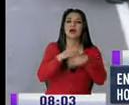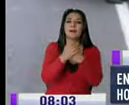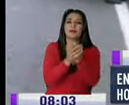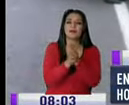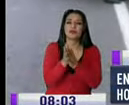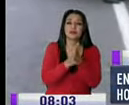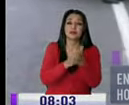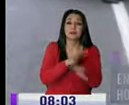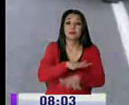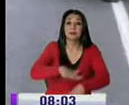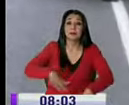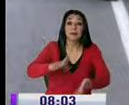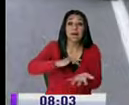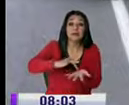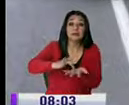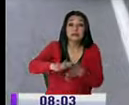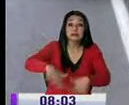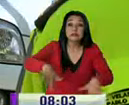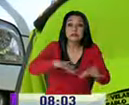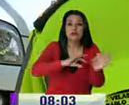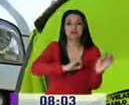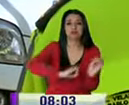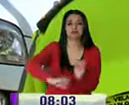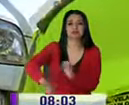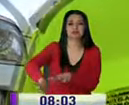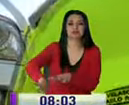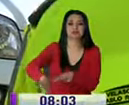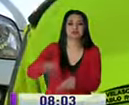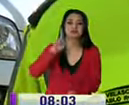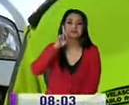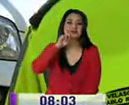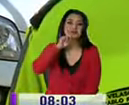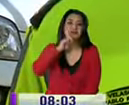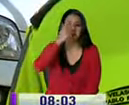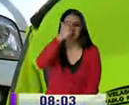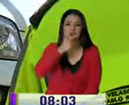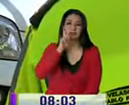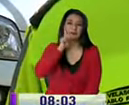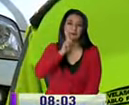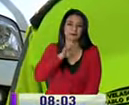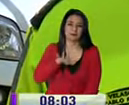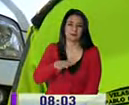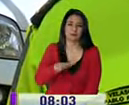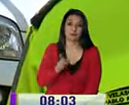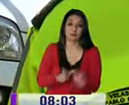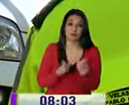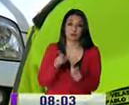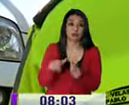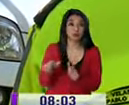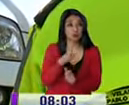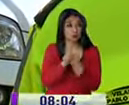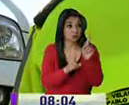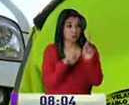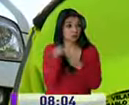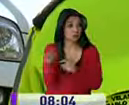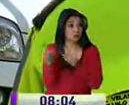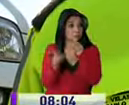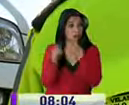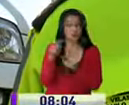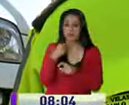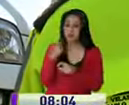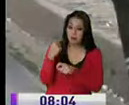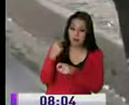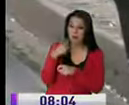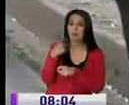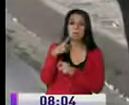la carretera se torna algo desolada. Destrigueña, personas que transitaban por el sector, que son de aquí, no daban referencias de esta